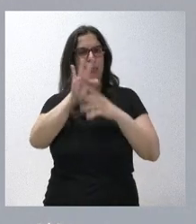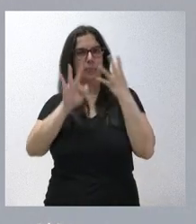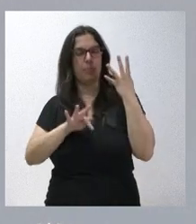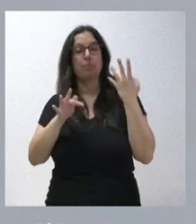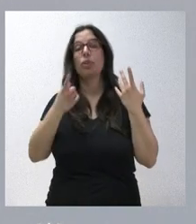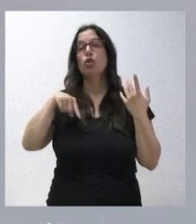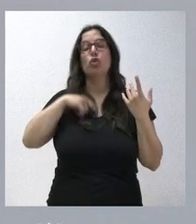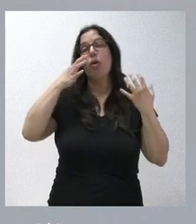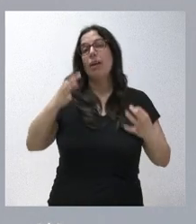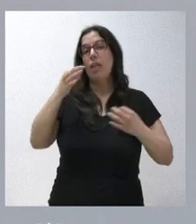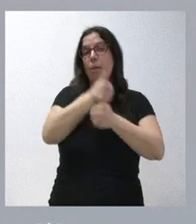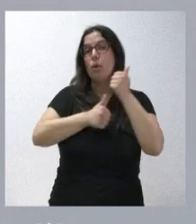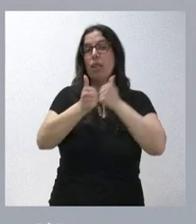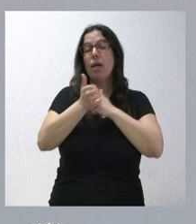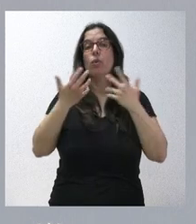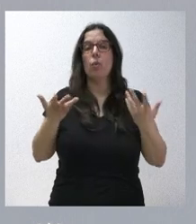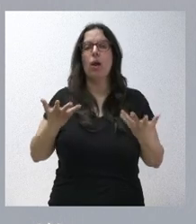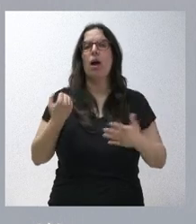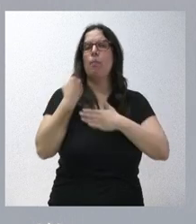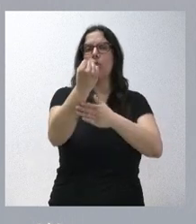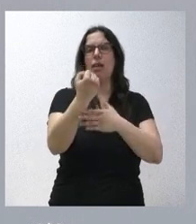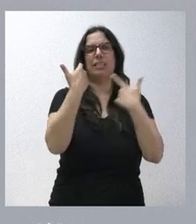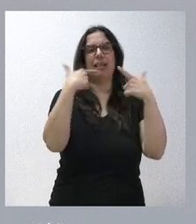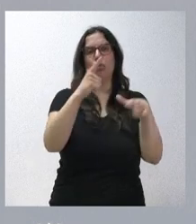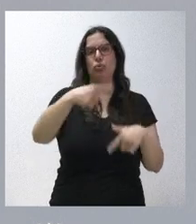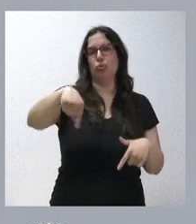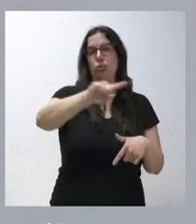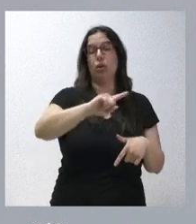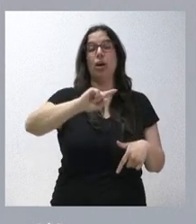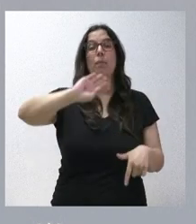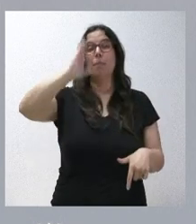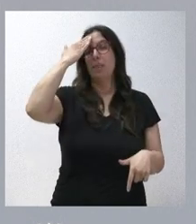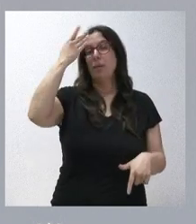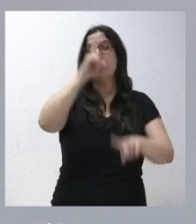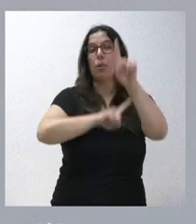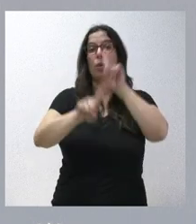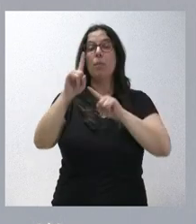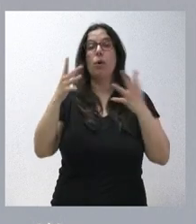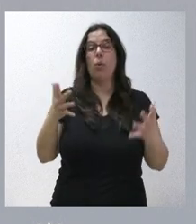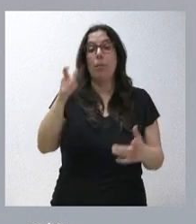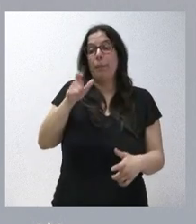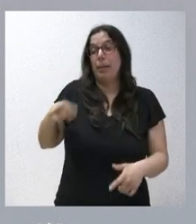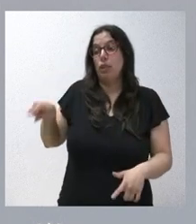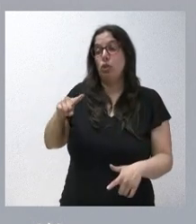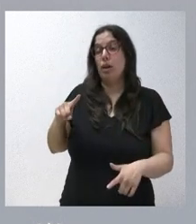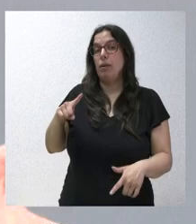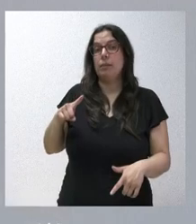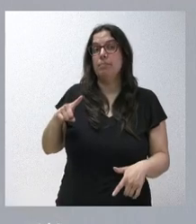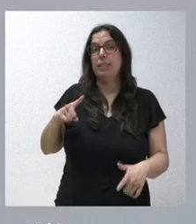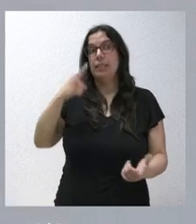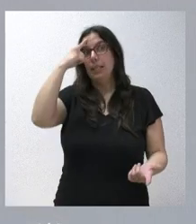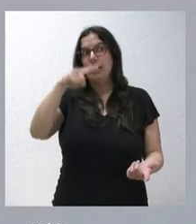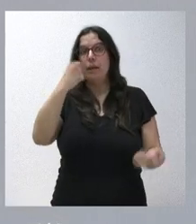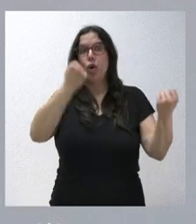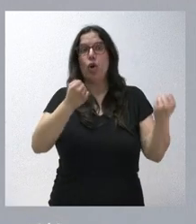todo caso tiene que ser apoyar al sector productivo Yo creo que el principal problema que existe en este momento es la dificultad de muchas personas para saber qué tipo de